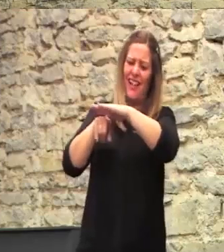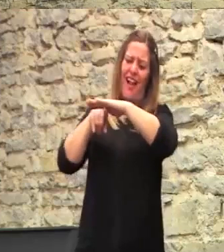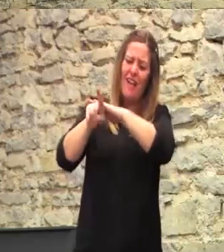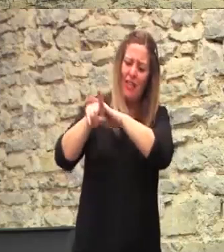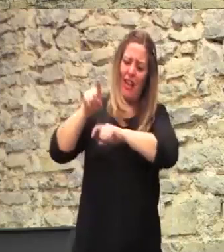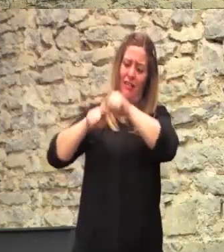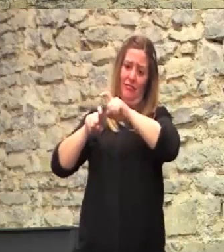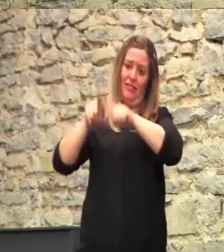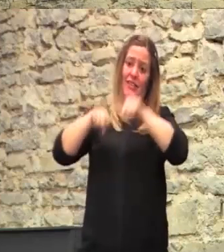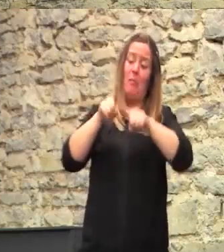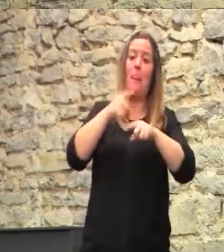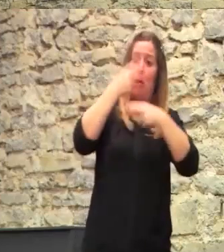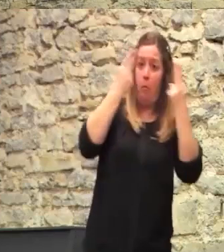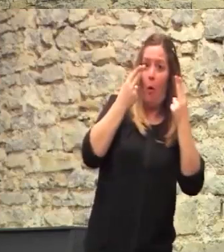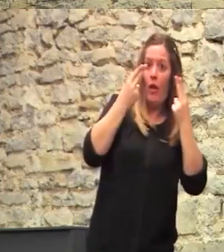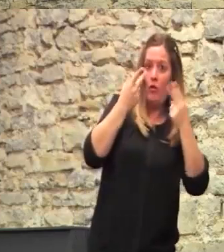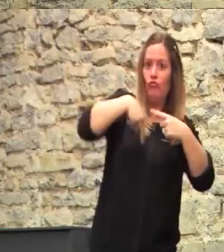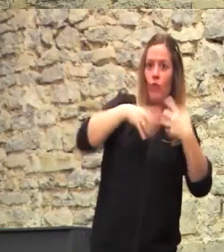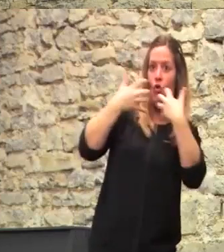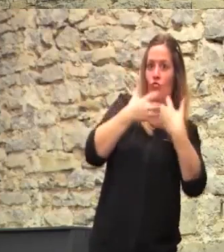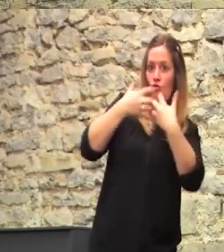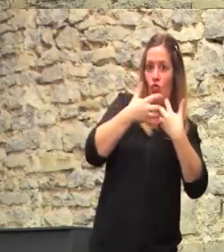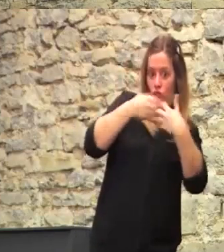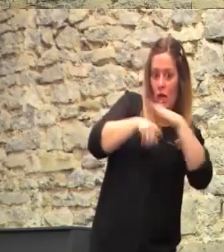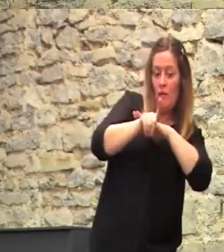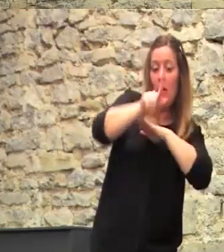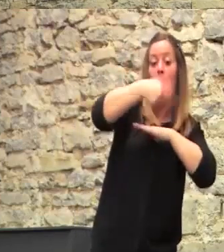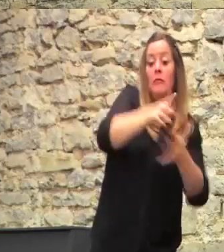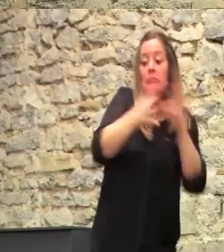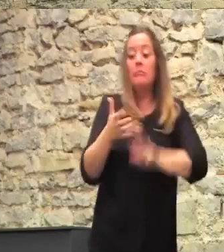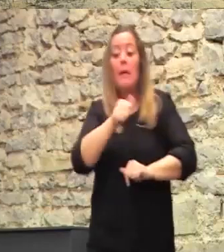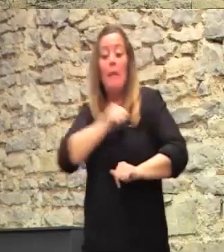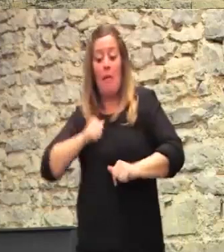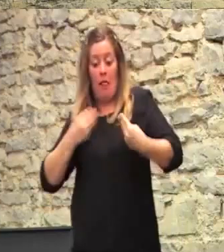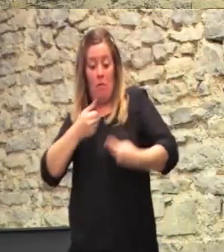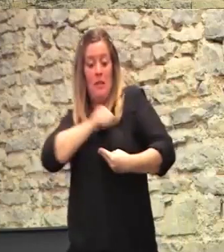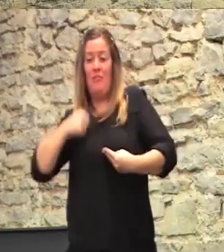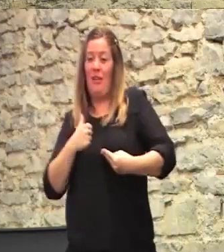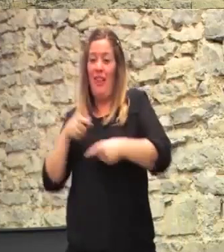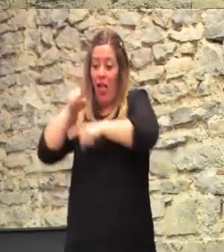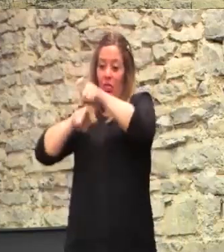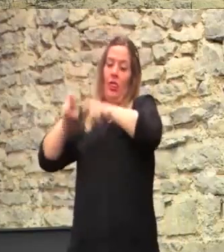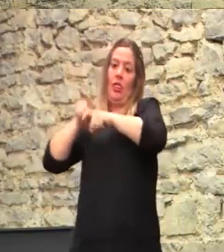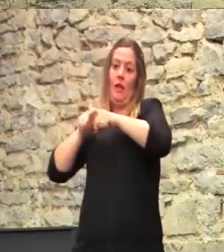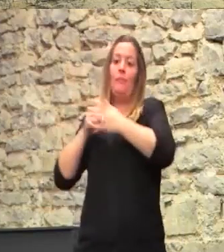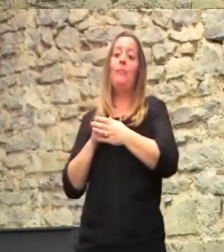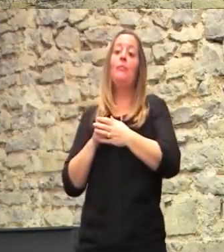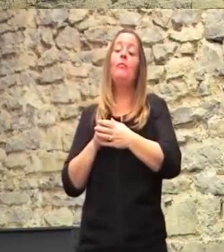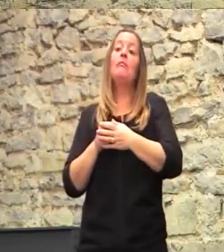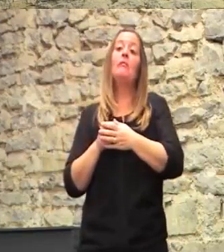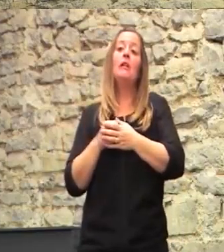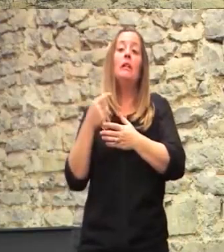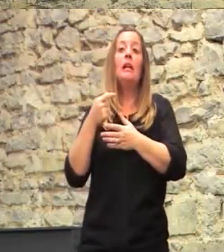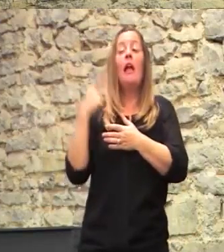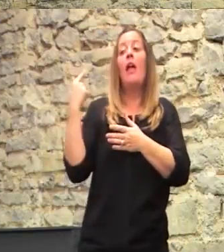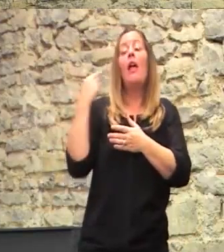que entablamos en lo público y lo que podemos realmente sostener en lo privado algunas preguntas que le parece importante plantearse